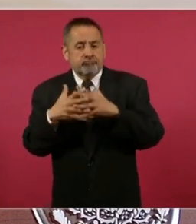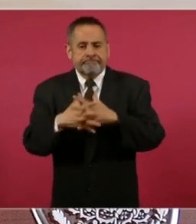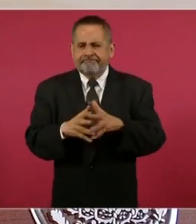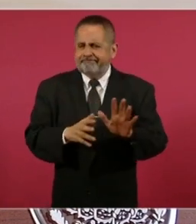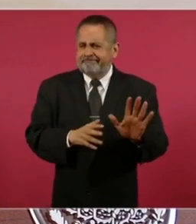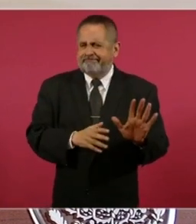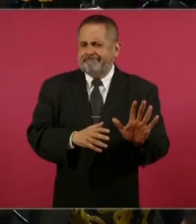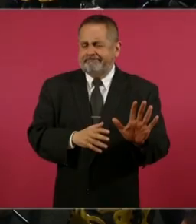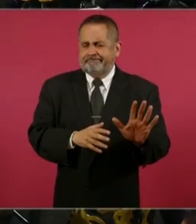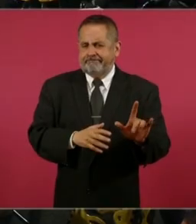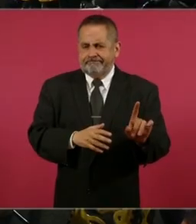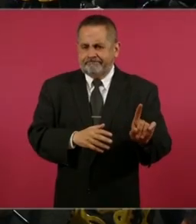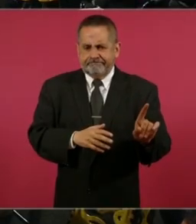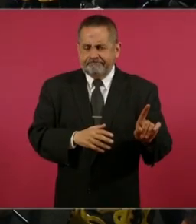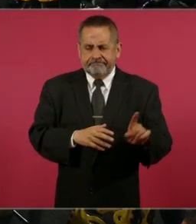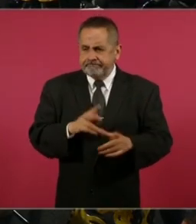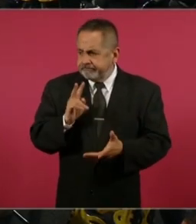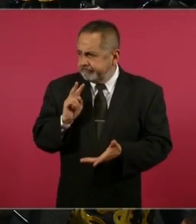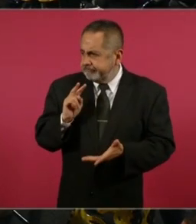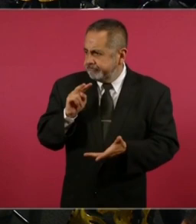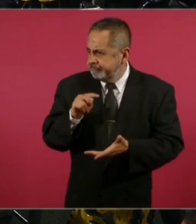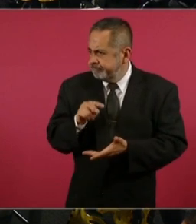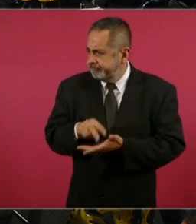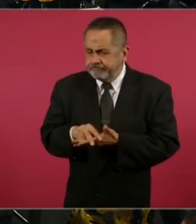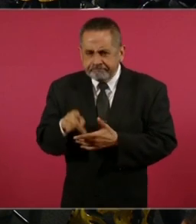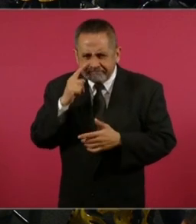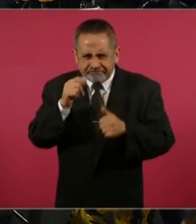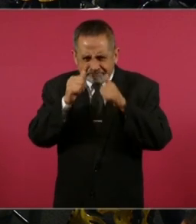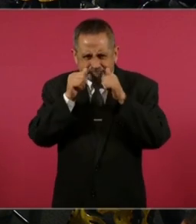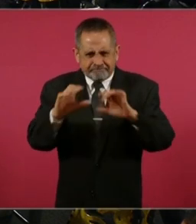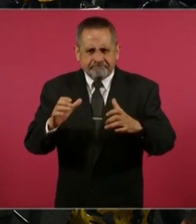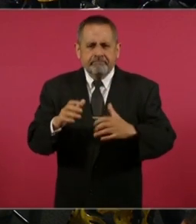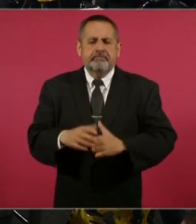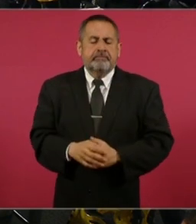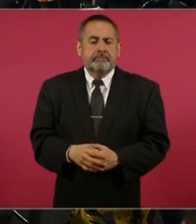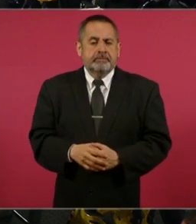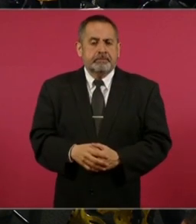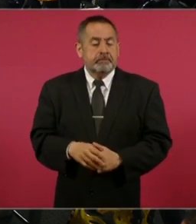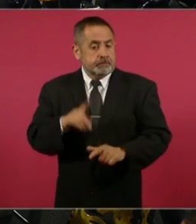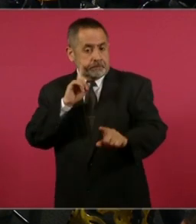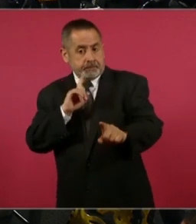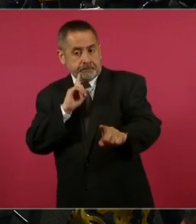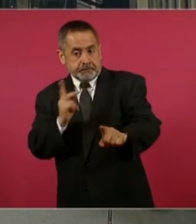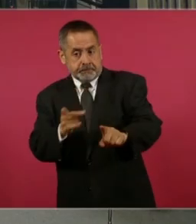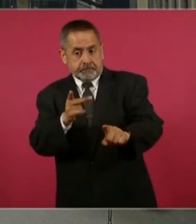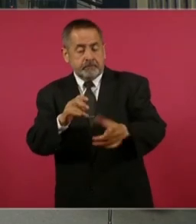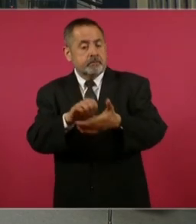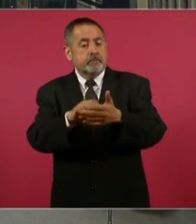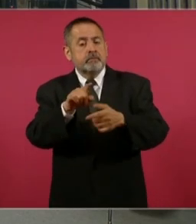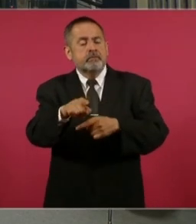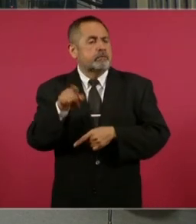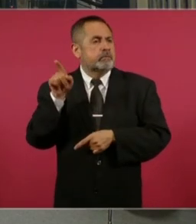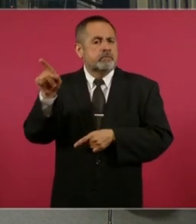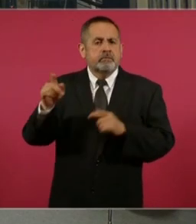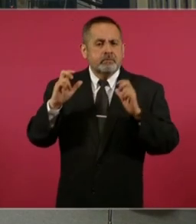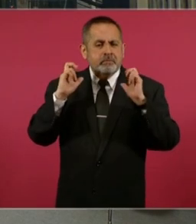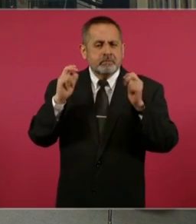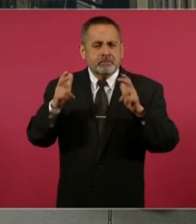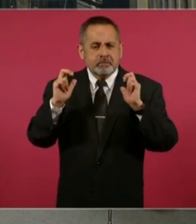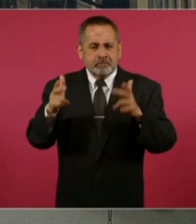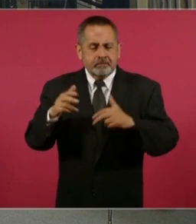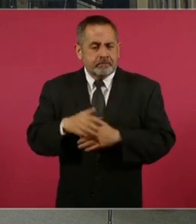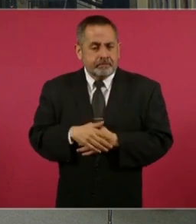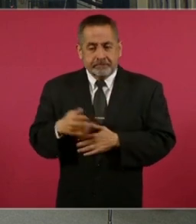así Ahí estamos y estamos en todos lados por ejemplo lo que sucede en Chiapas también presidente que los